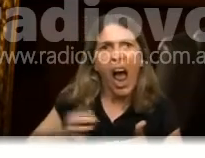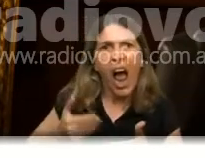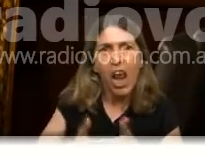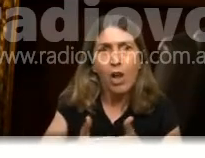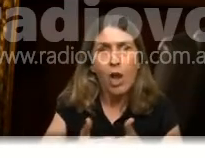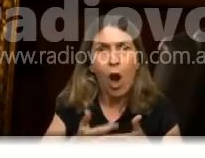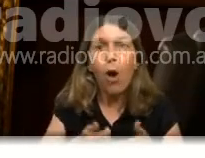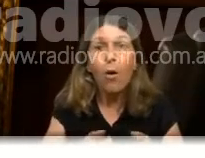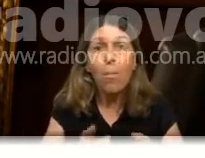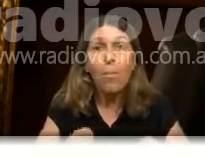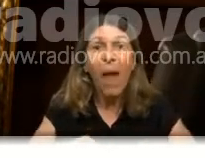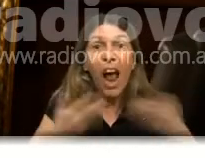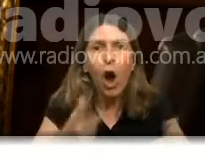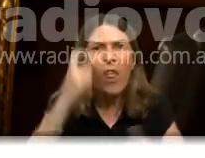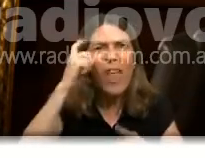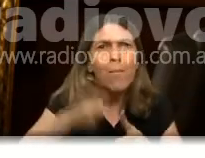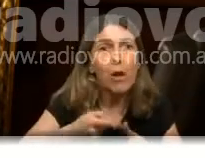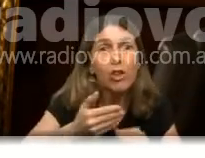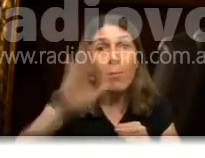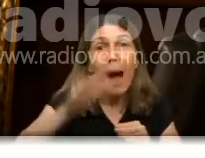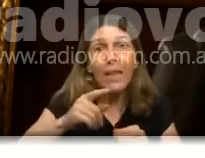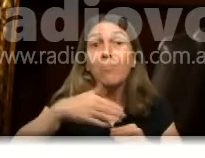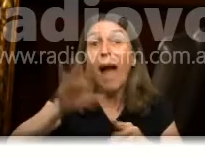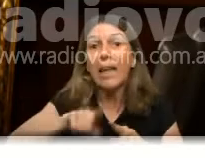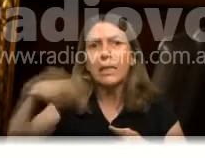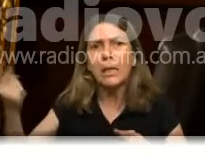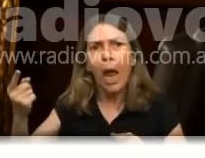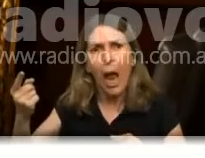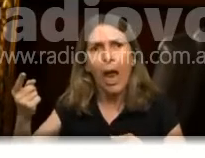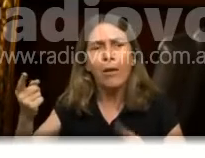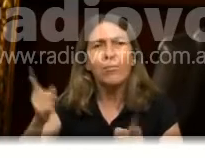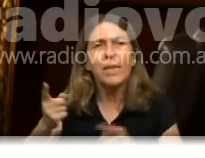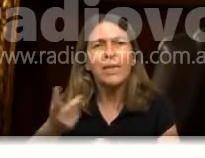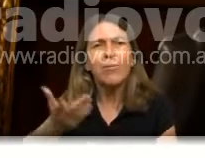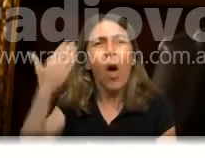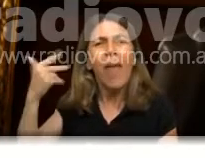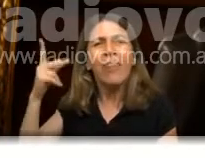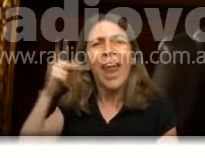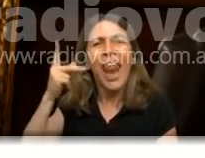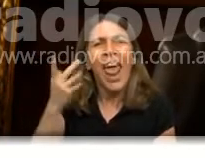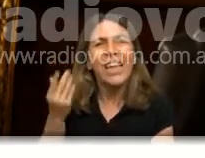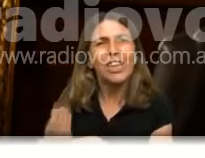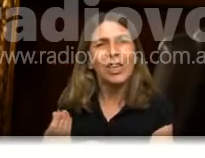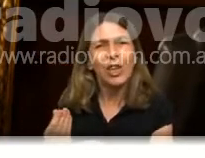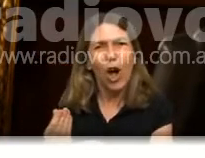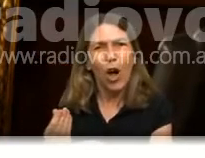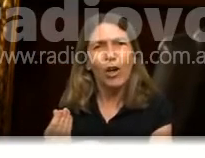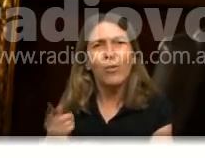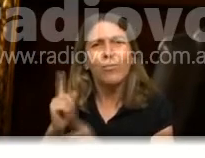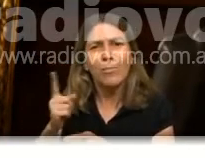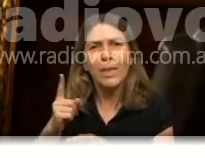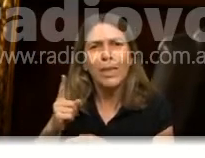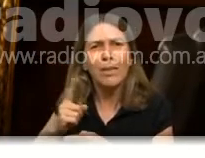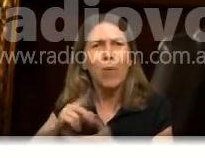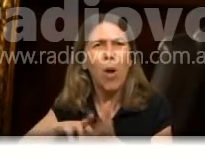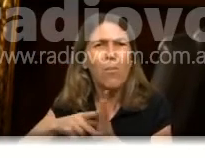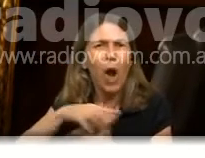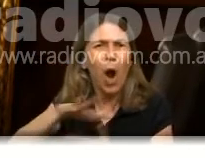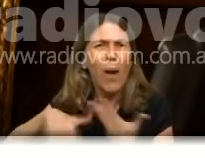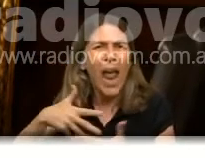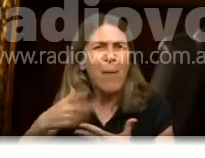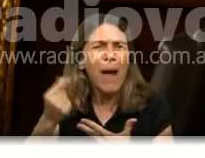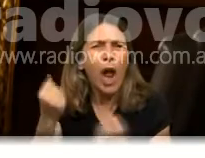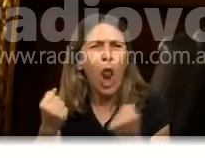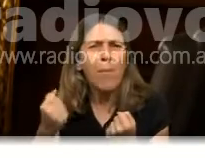al 10 por ciento que es incluso más alto que el que tuvimos con néstor cuando salimos de la dolorosa crisis del